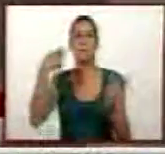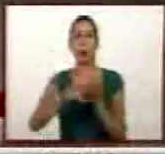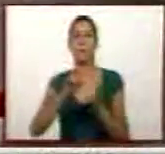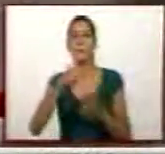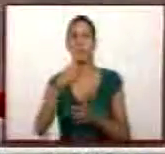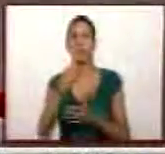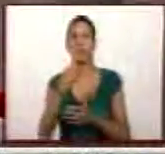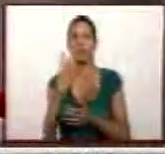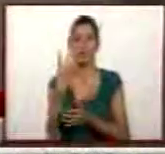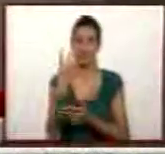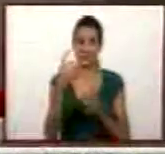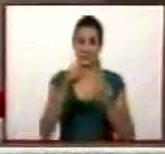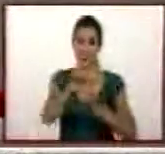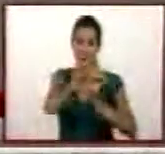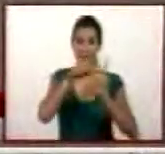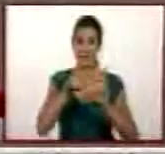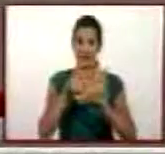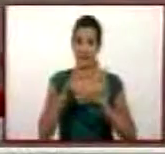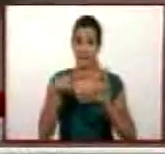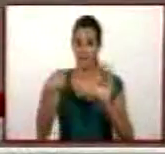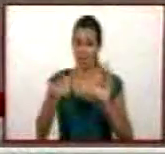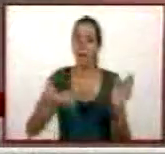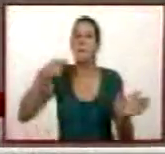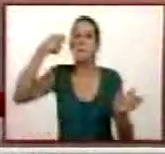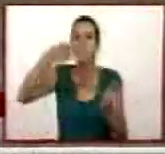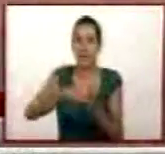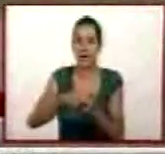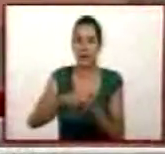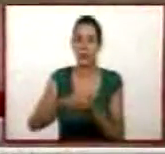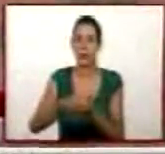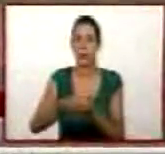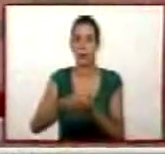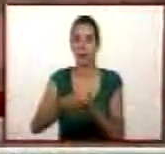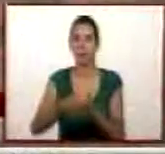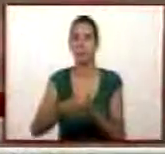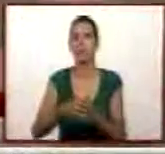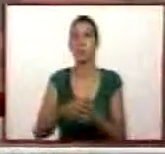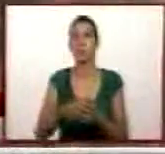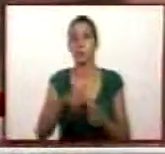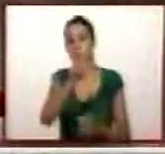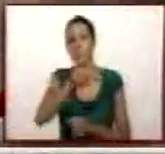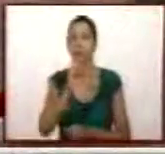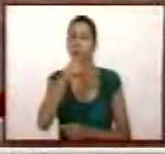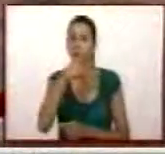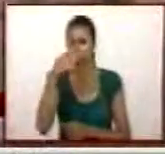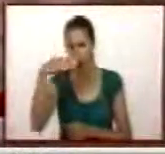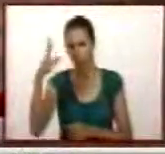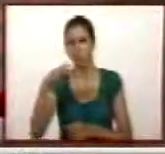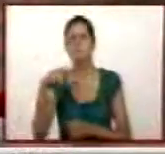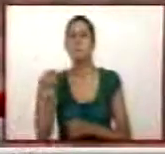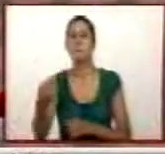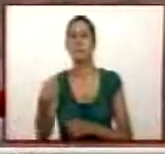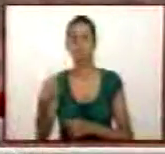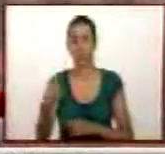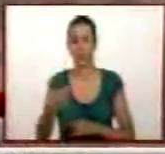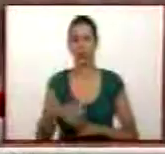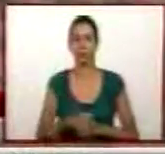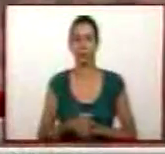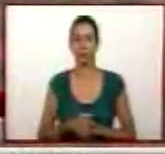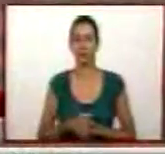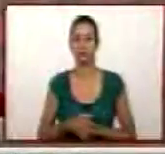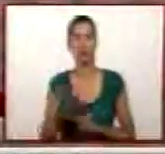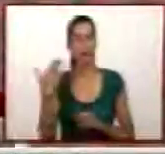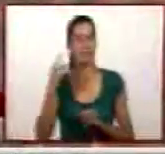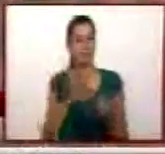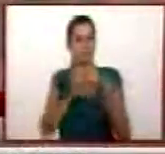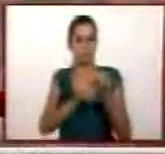la cancelación del 60% del salario mínimo nacional de los 105.000 personas adultas y adultas mayores que pertenecían